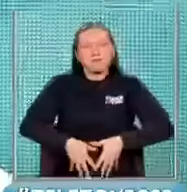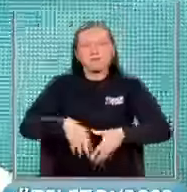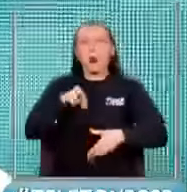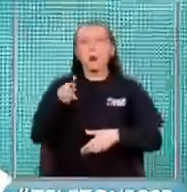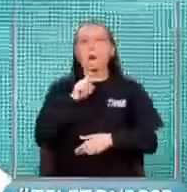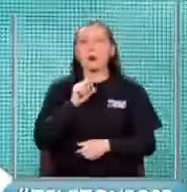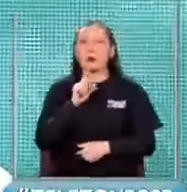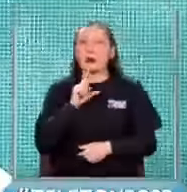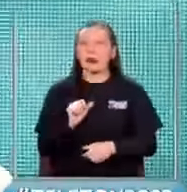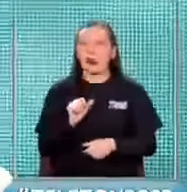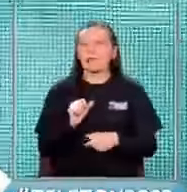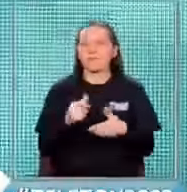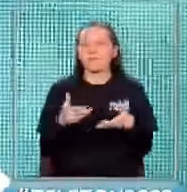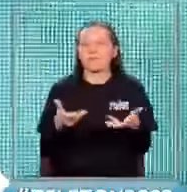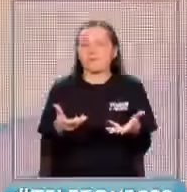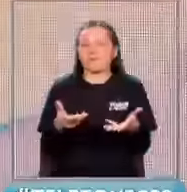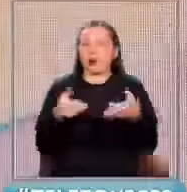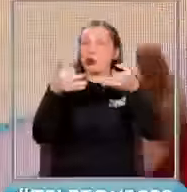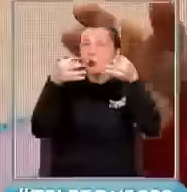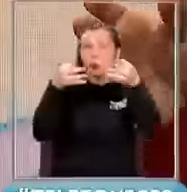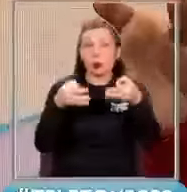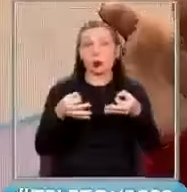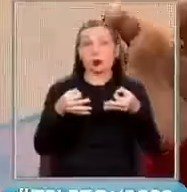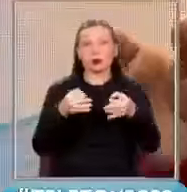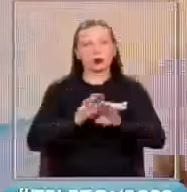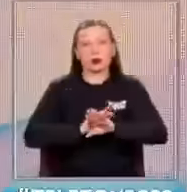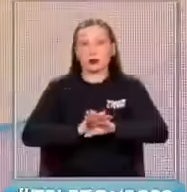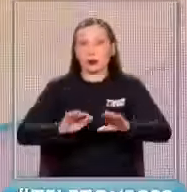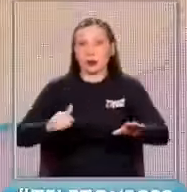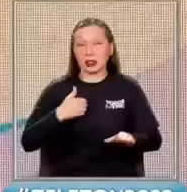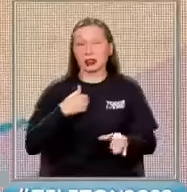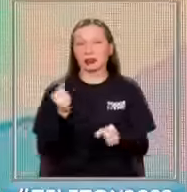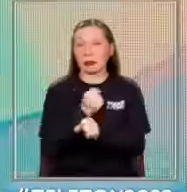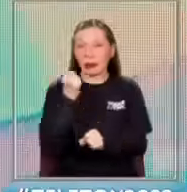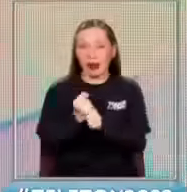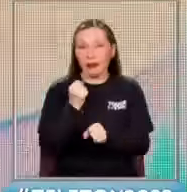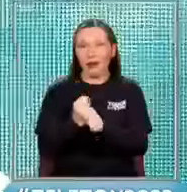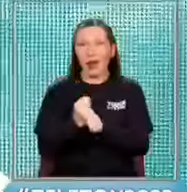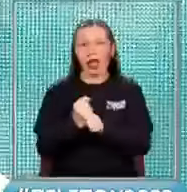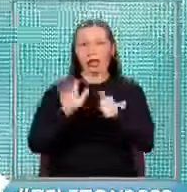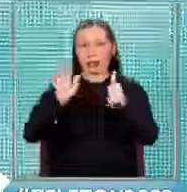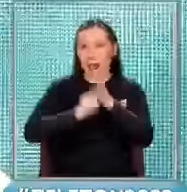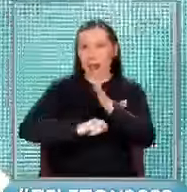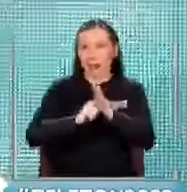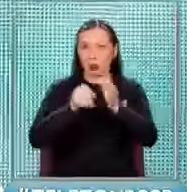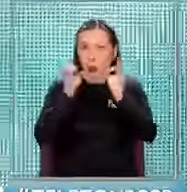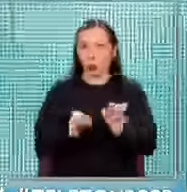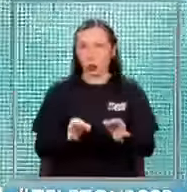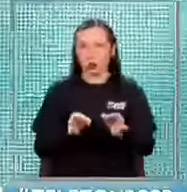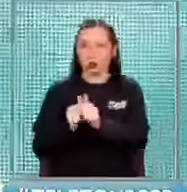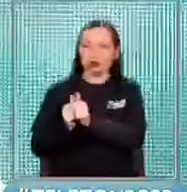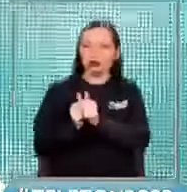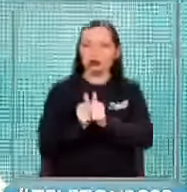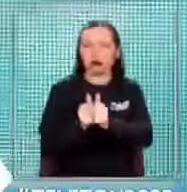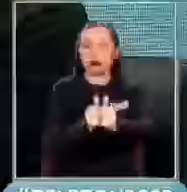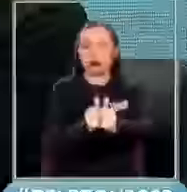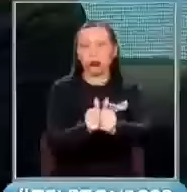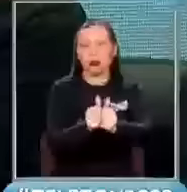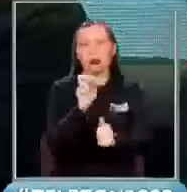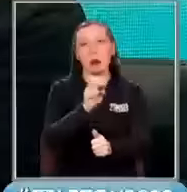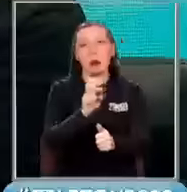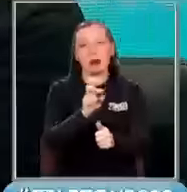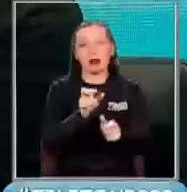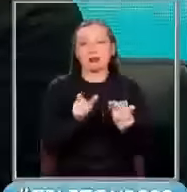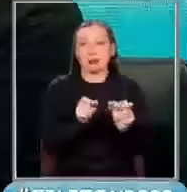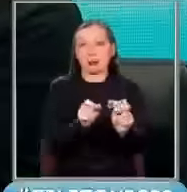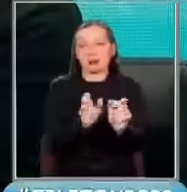Y entonces fue justo, o sea, yo termino de trabajar y estos 6 meses justo alcanzo a acompañarlo.